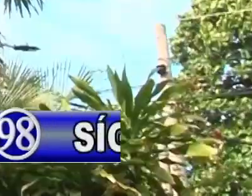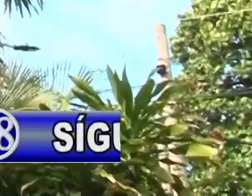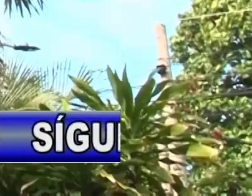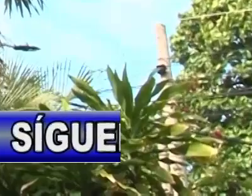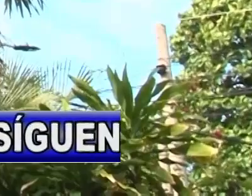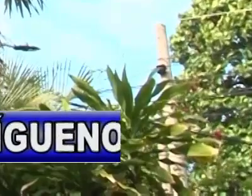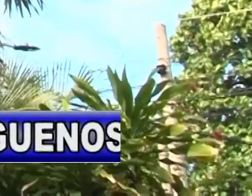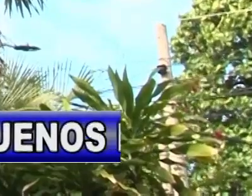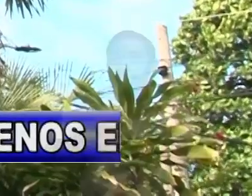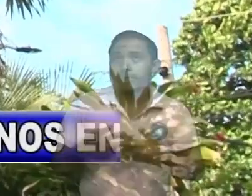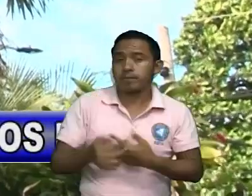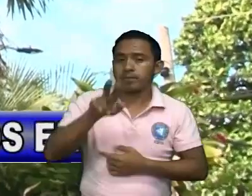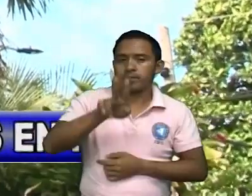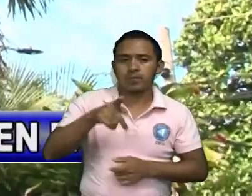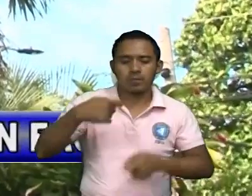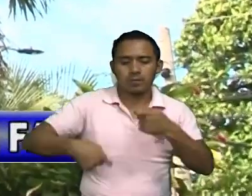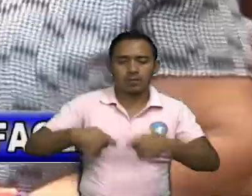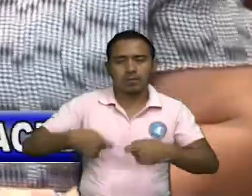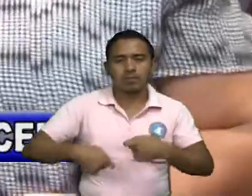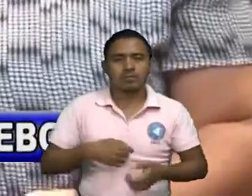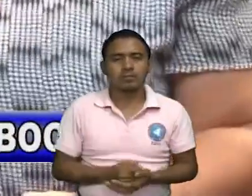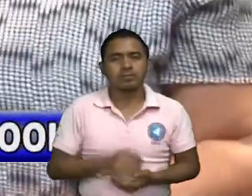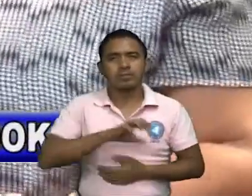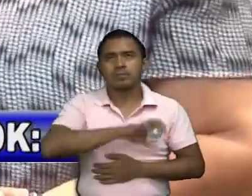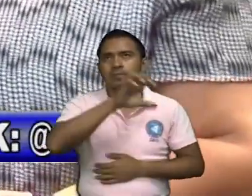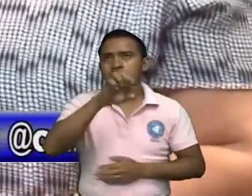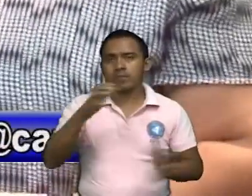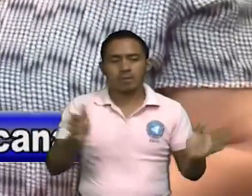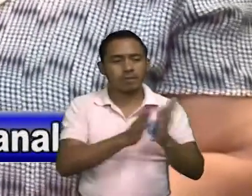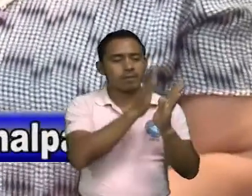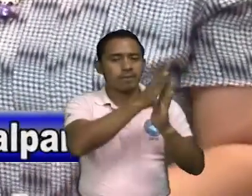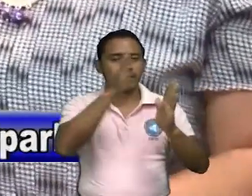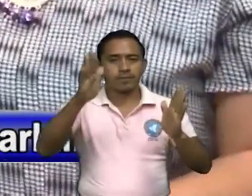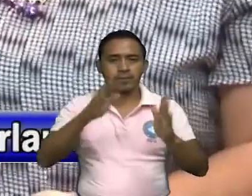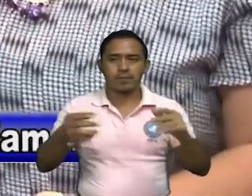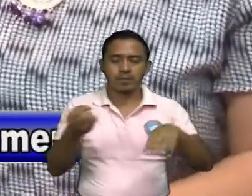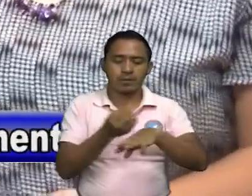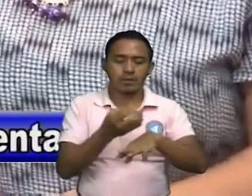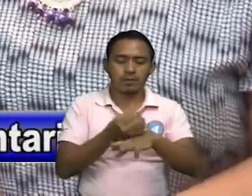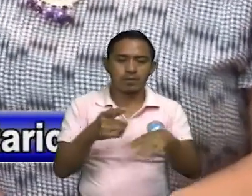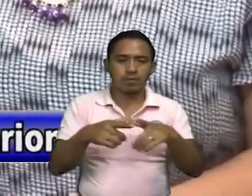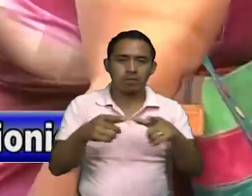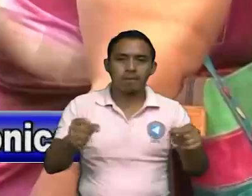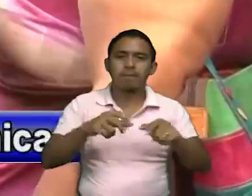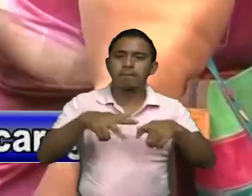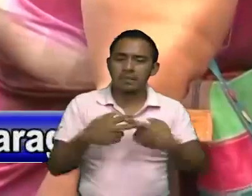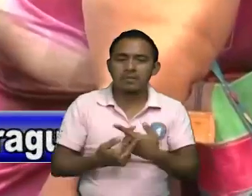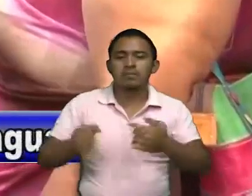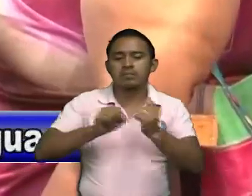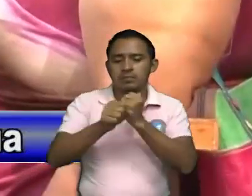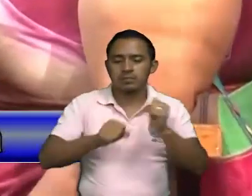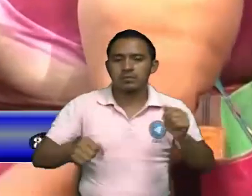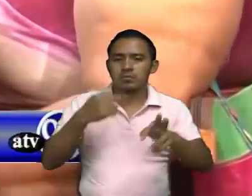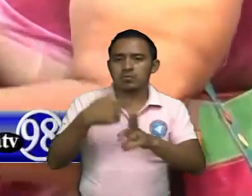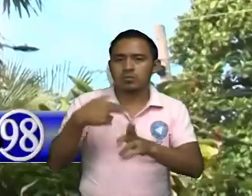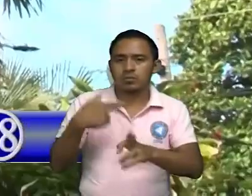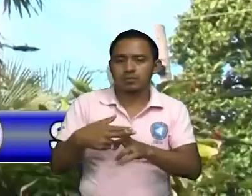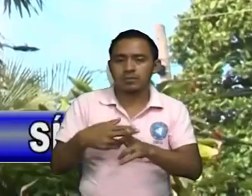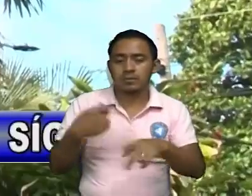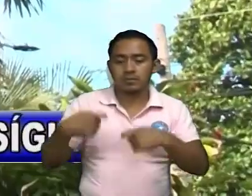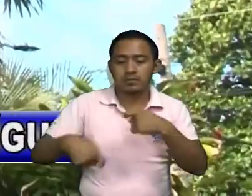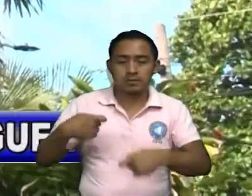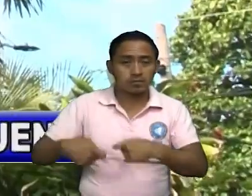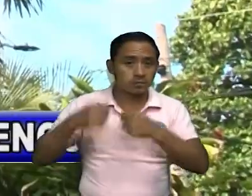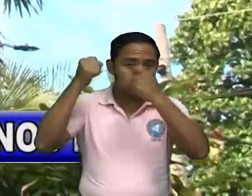A partir de este 2 de septiembre, el Departamento de Biblioteca de la Alcaldía de Managua inició una campaña cívica denominada